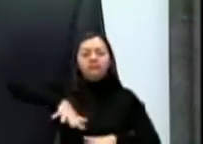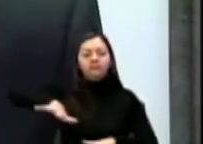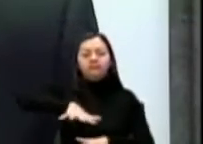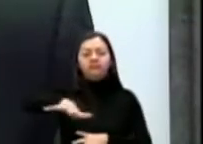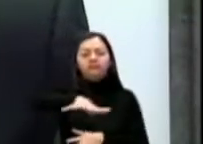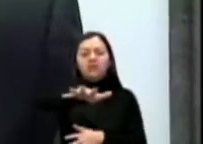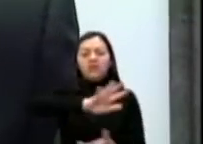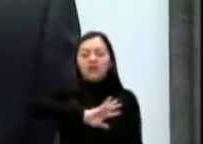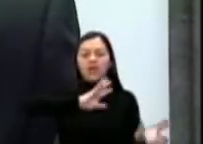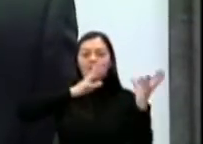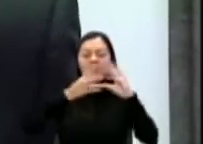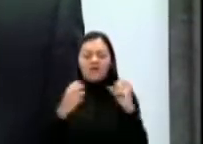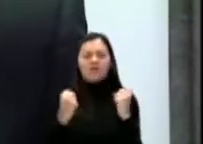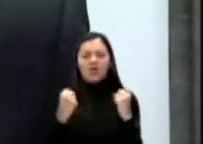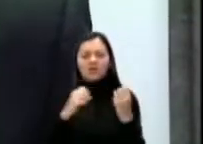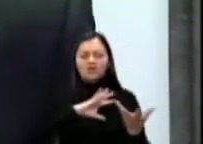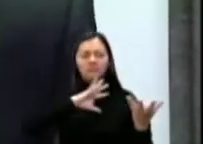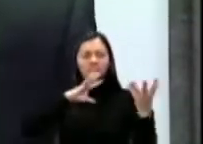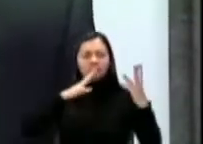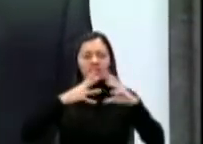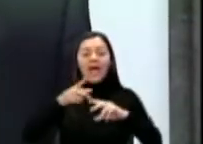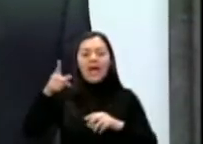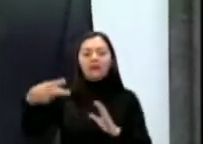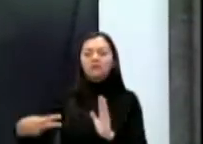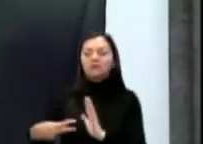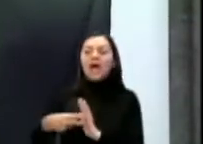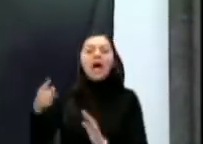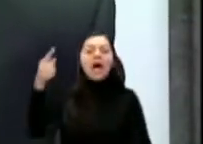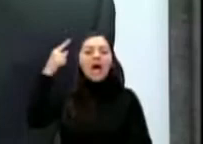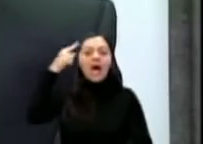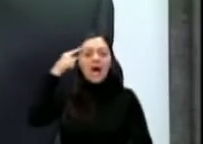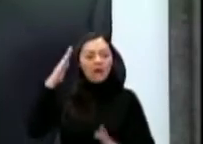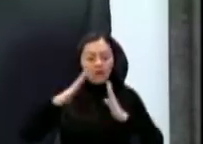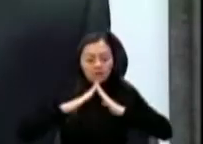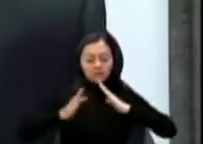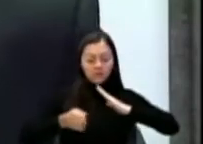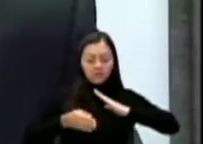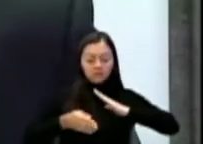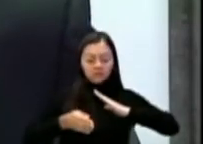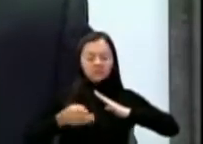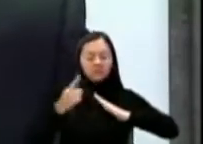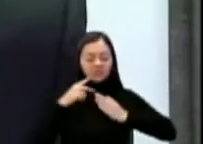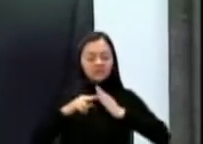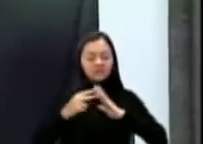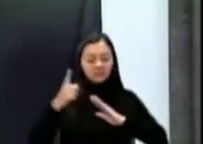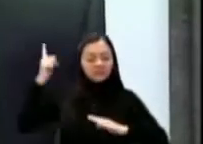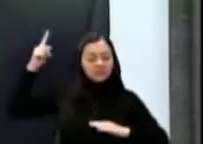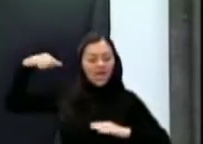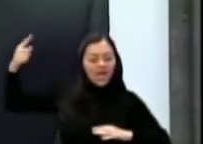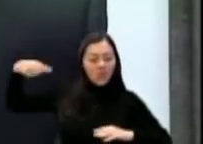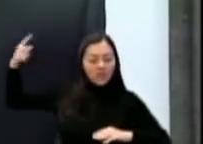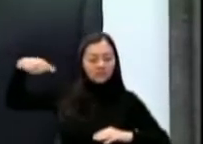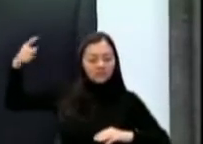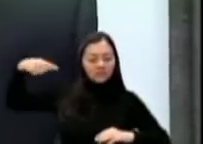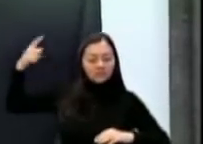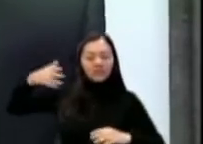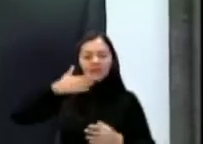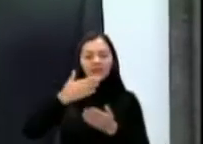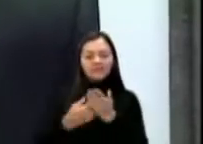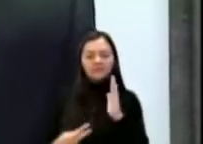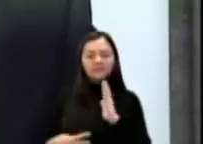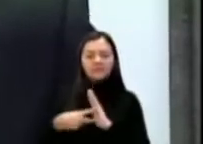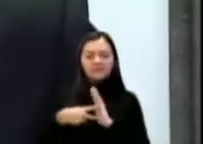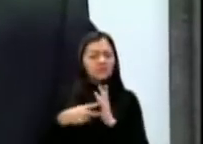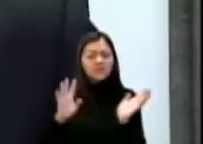utiliza la tecnología de inducción yo voy a ayudar a mi país en su economía porque estoy usando una energía más